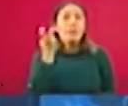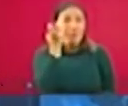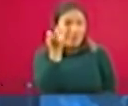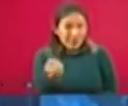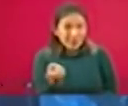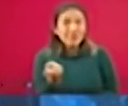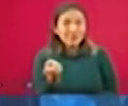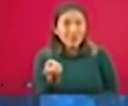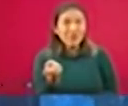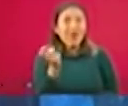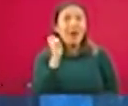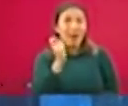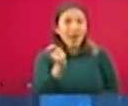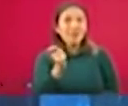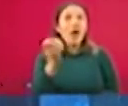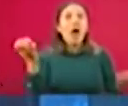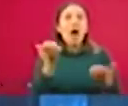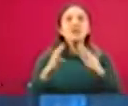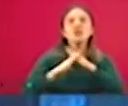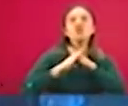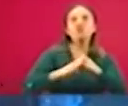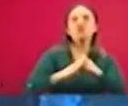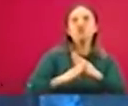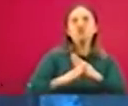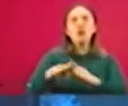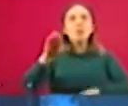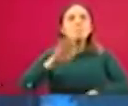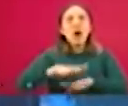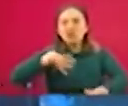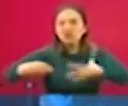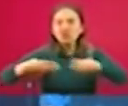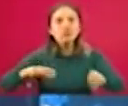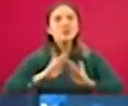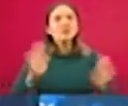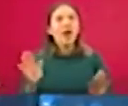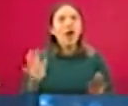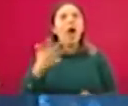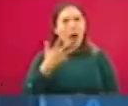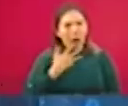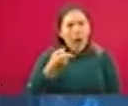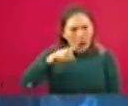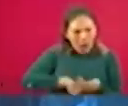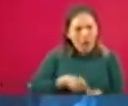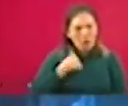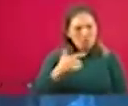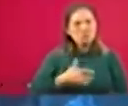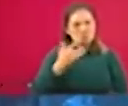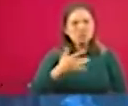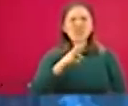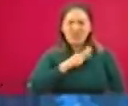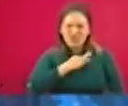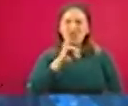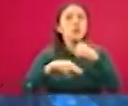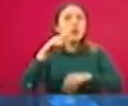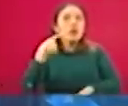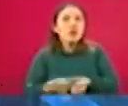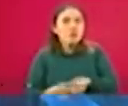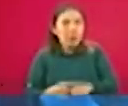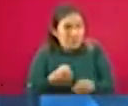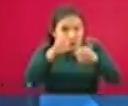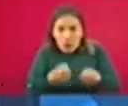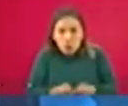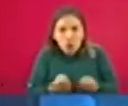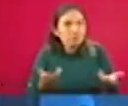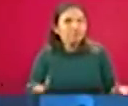coronavirus con coronavirus anteriores y del virus influenza, que es un virus distinto pero que se ha comportado de esa manera, da esperanza